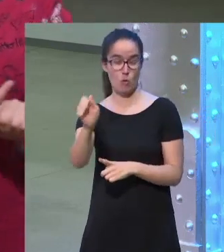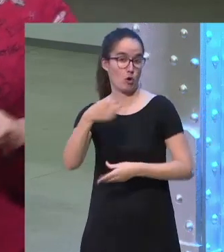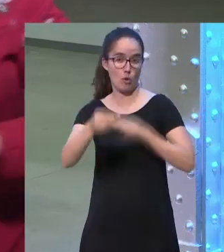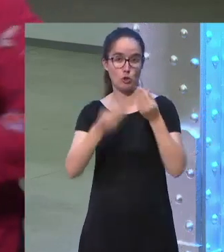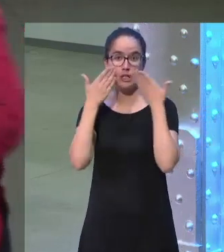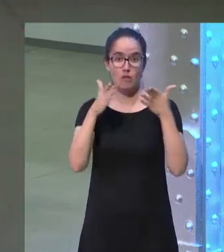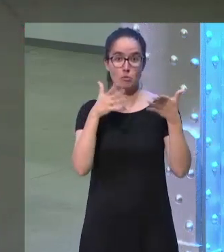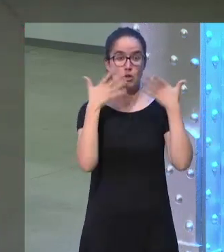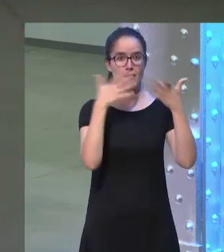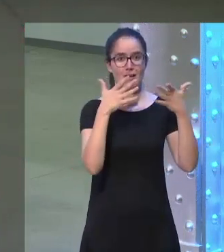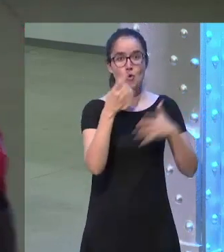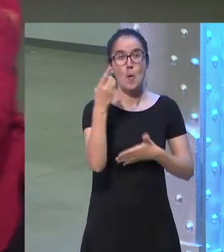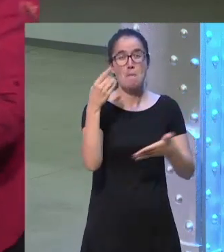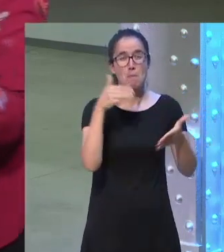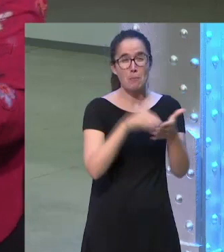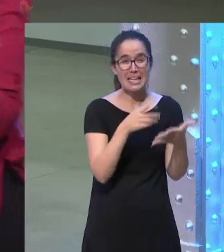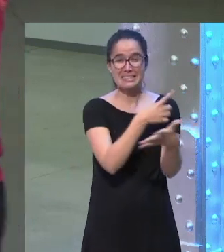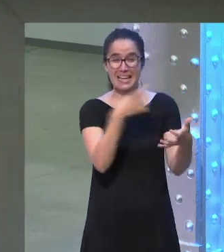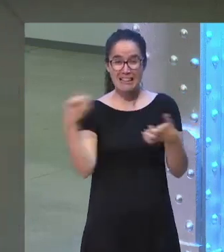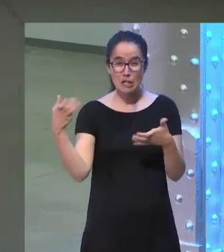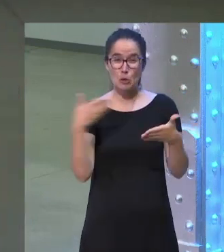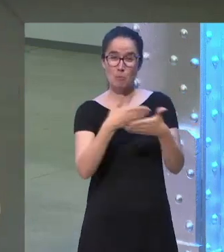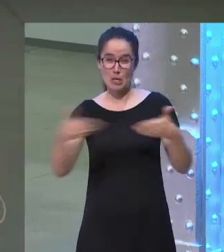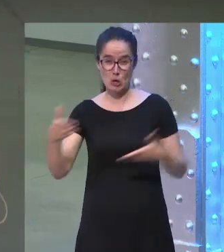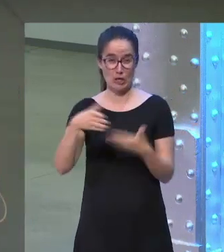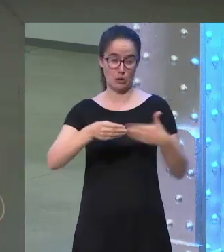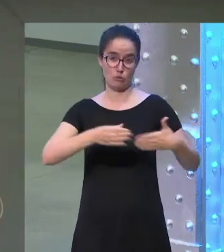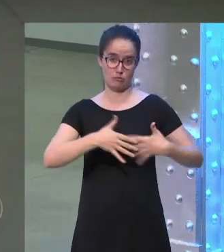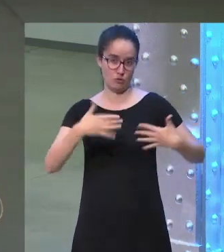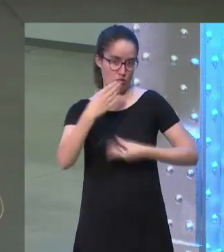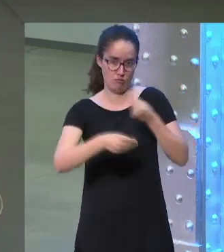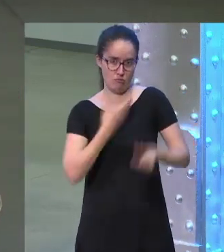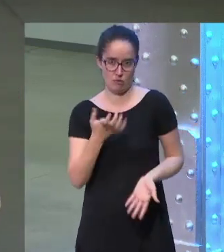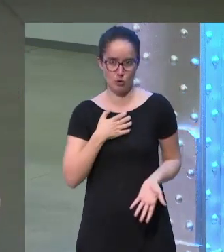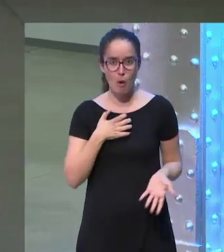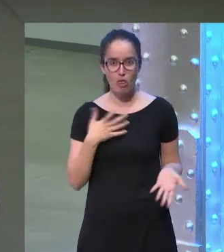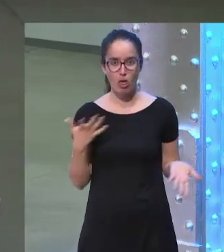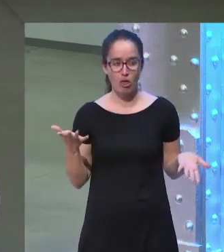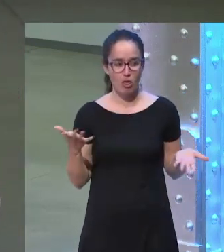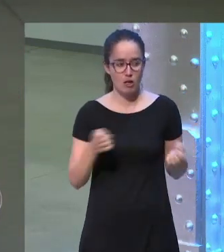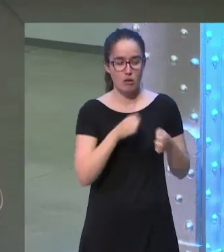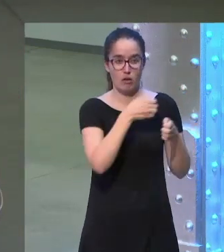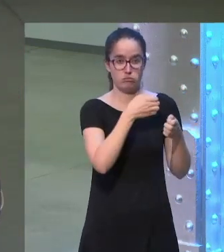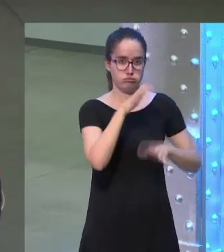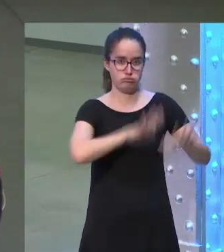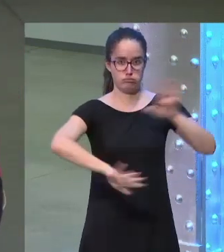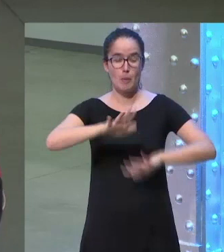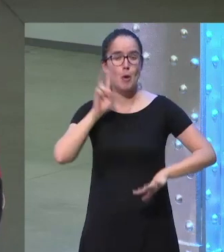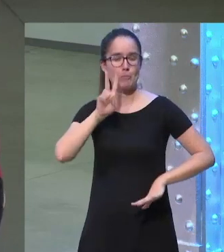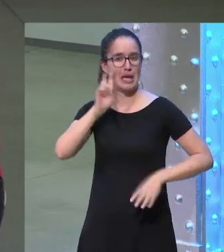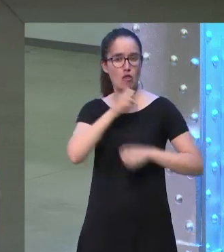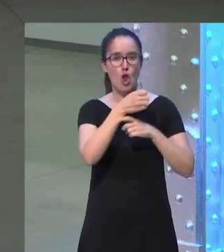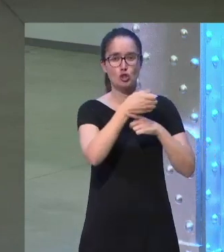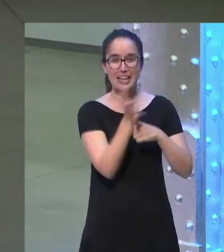porque Facebook tiene del orden de 1.600 millones de usuarios y queda enredoso. Pero pensar, mirando los